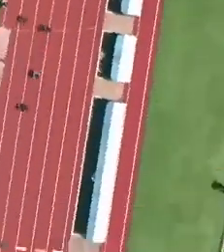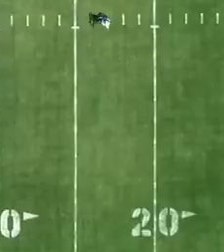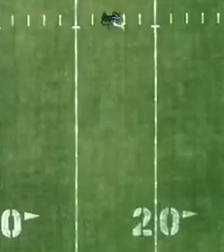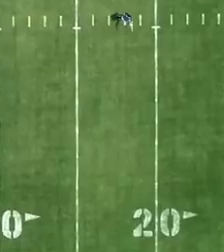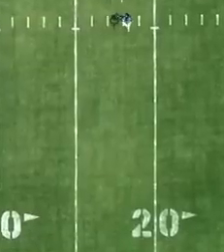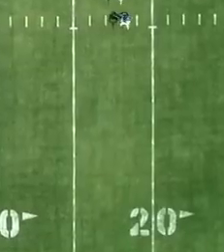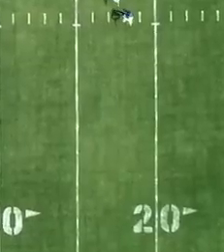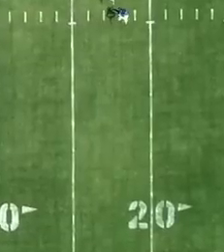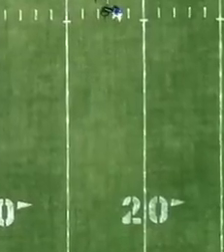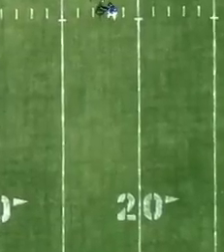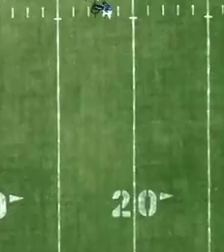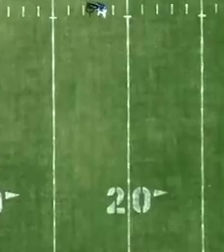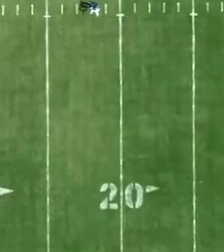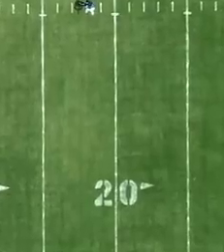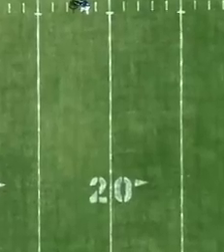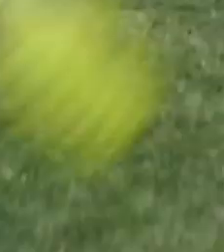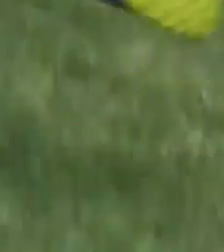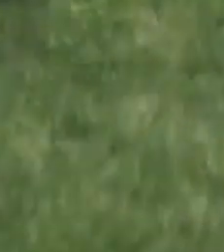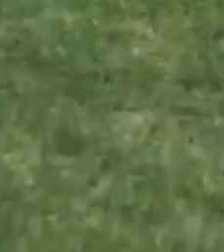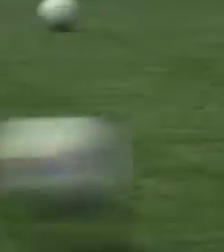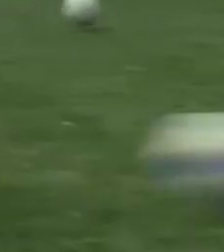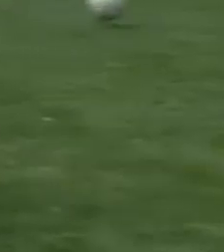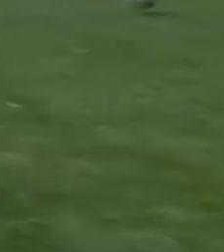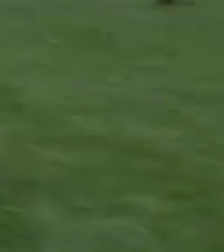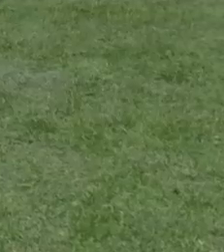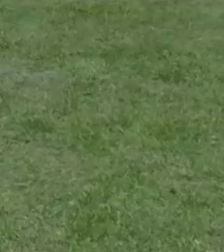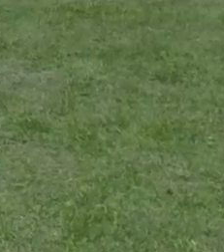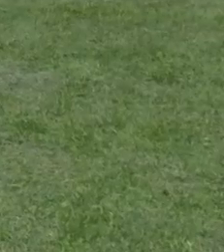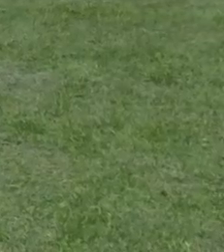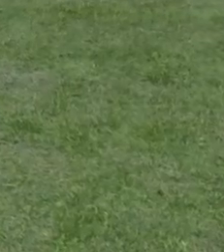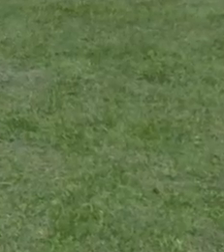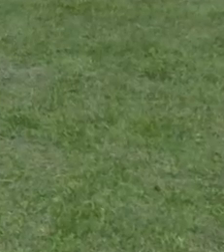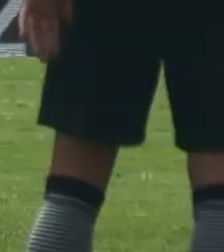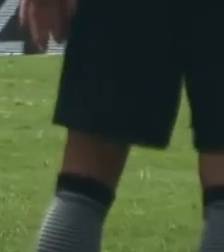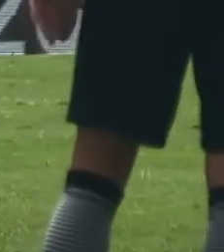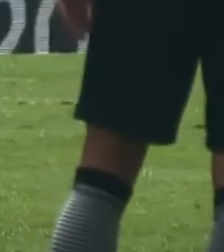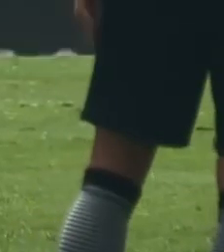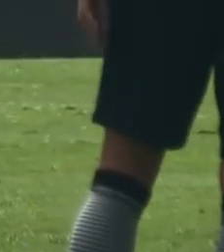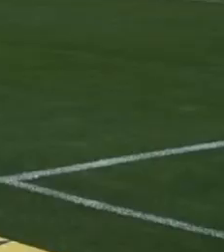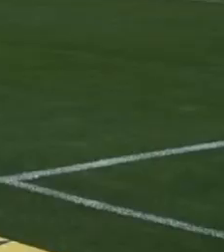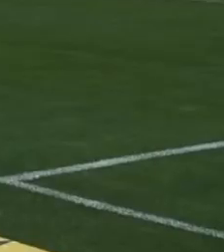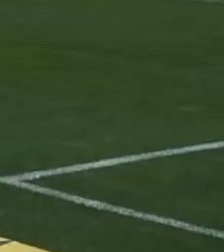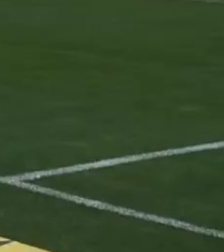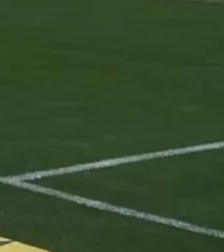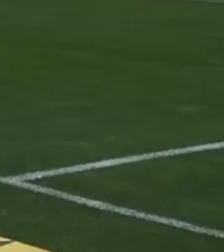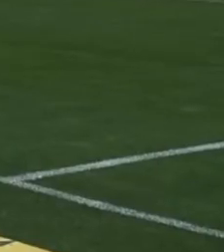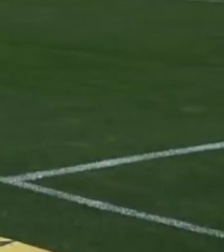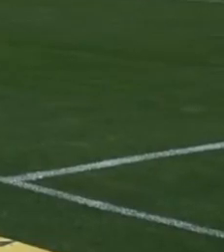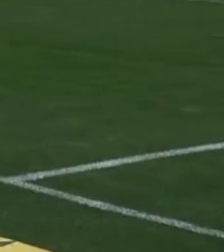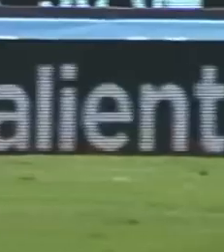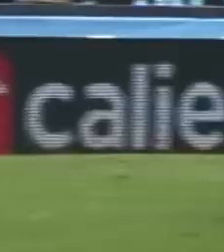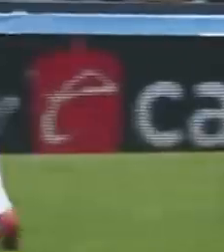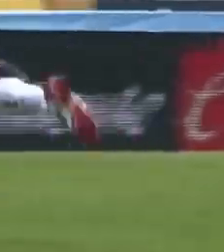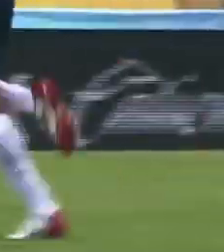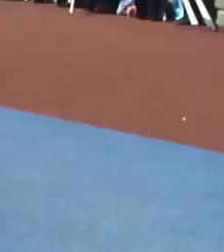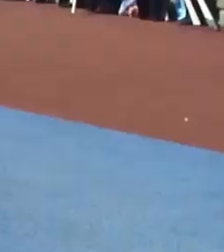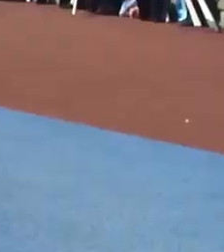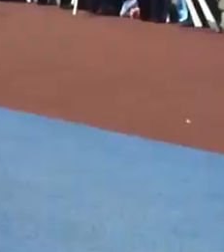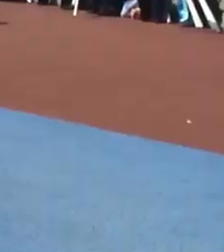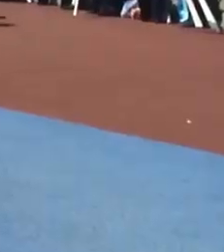los equipos de fútbol soccer y americano que representan alumna son símbolo de comunión para miles de mexicanos